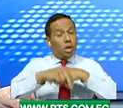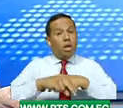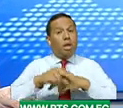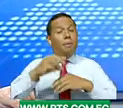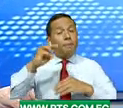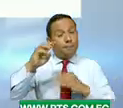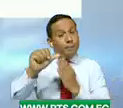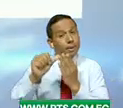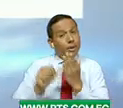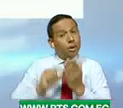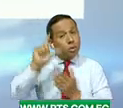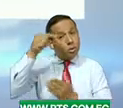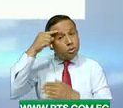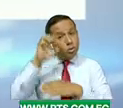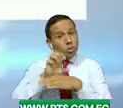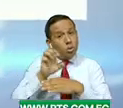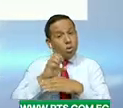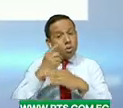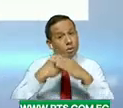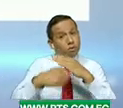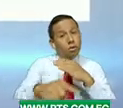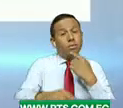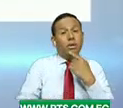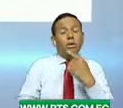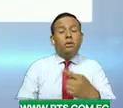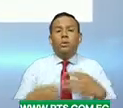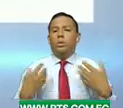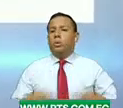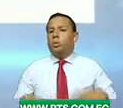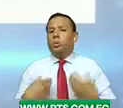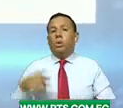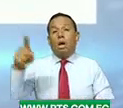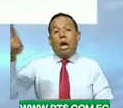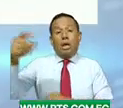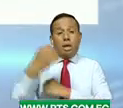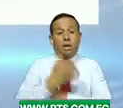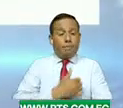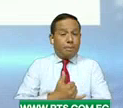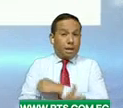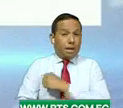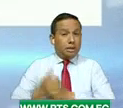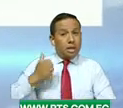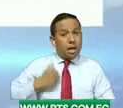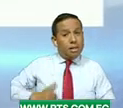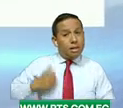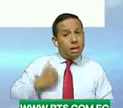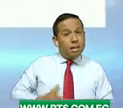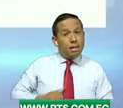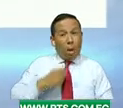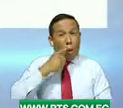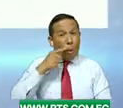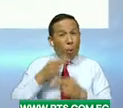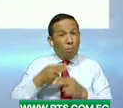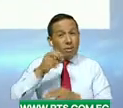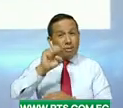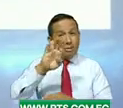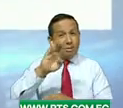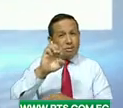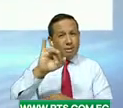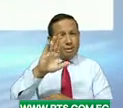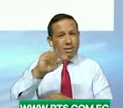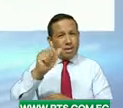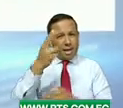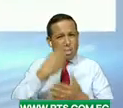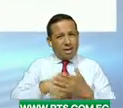de Ecuador informó que la justicia de Argentina concedió la libertad bajo caución juratoria a Sebastián Yunda, hijo del exalcalde de